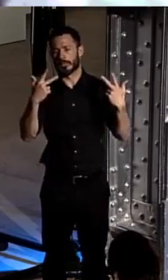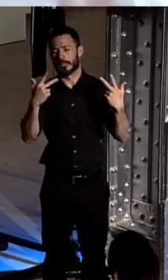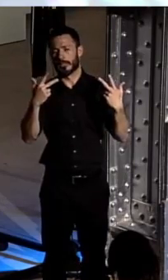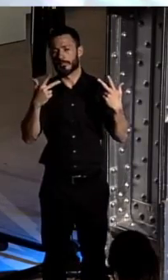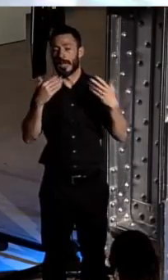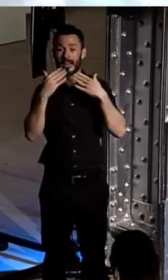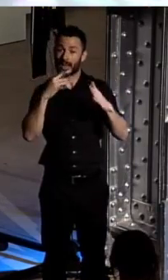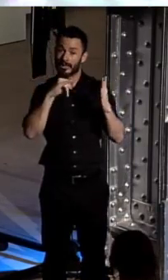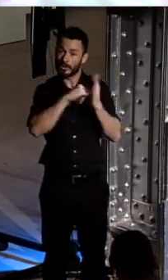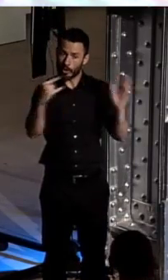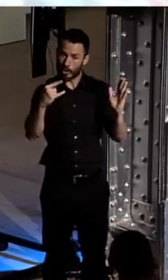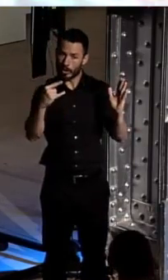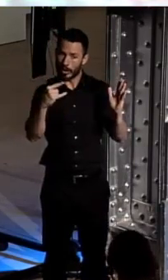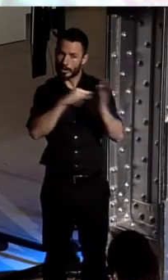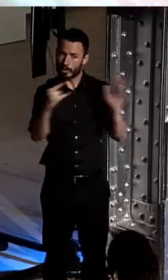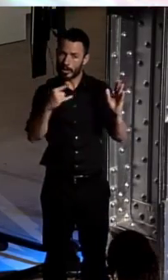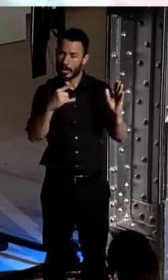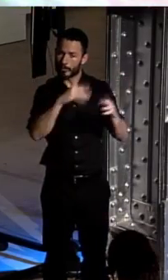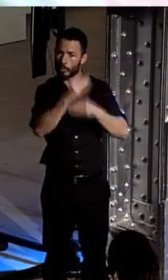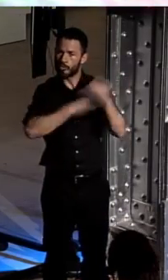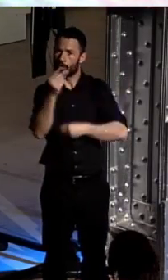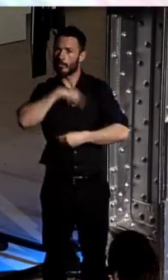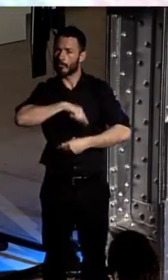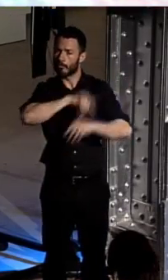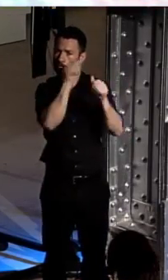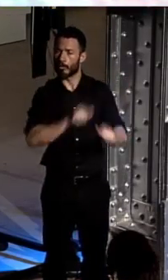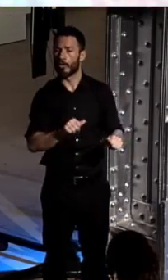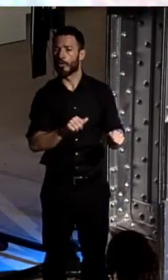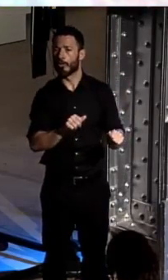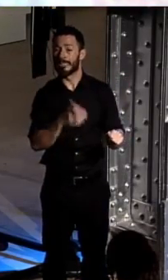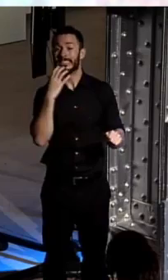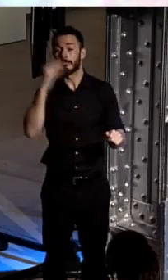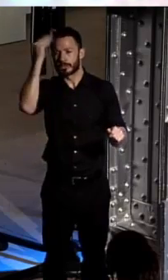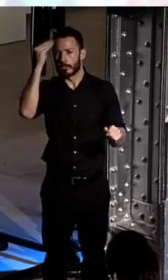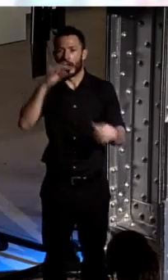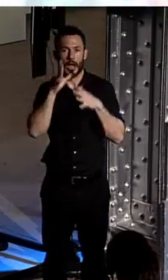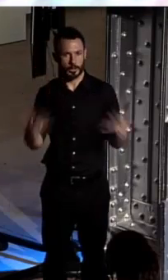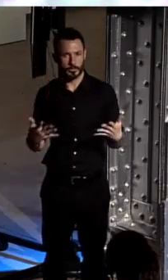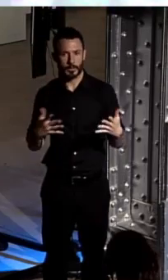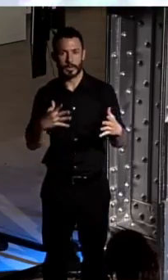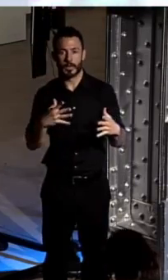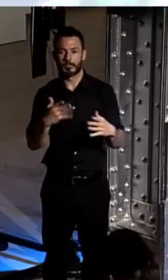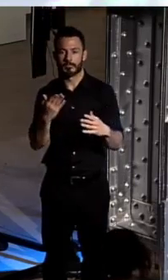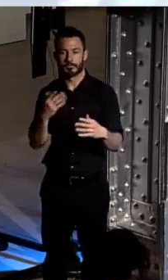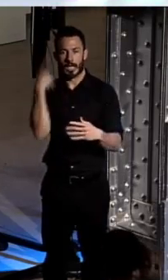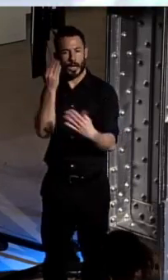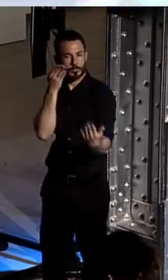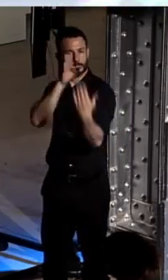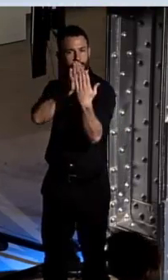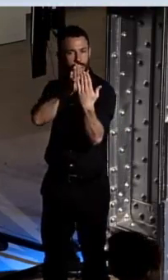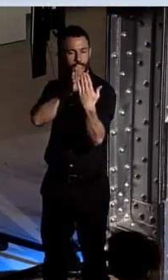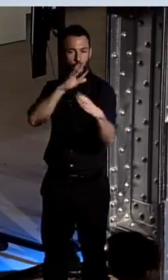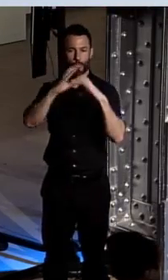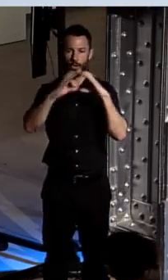utilizando la tecnología de una manera emocional. Si lo pensamos, hoy en día la comunicación cara a cara, como he explicado, es